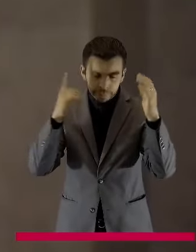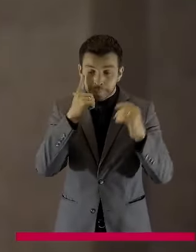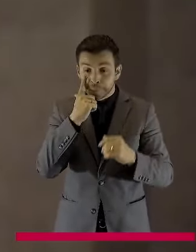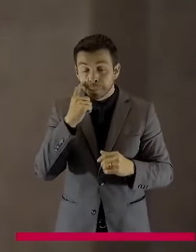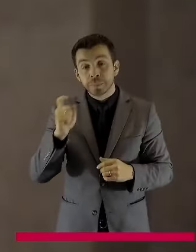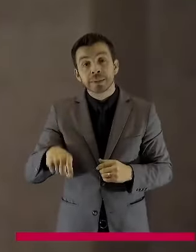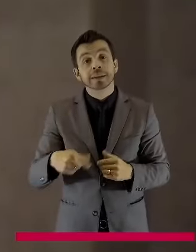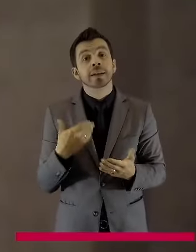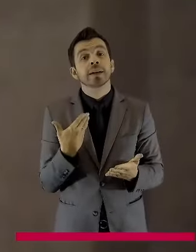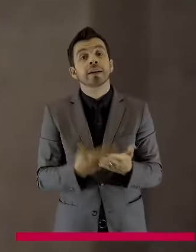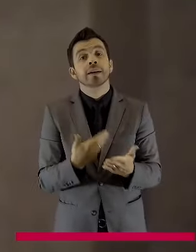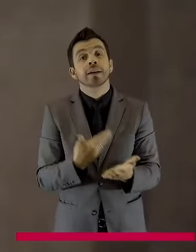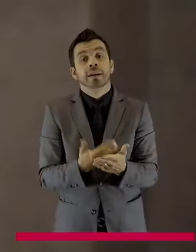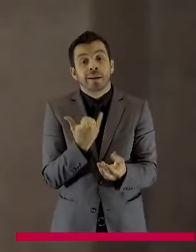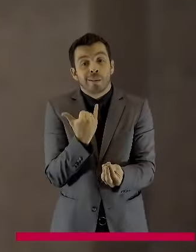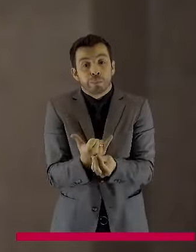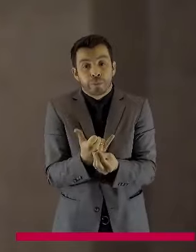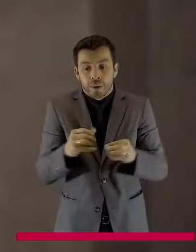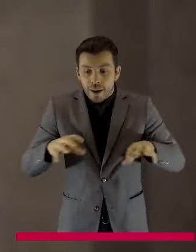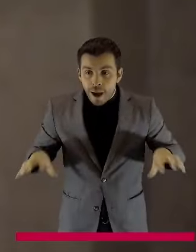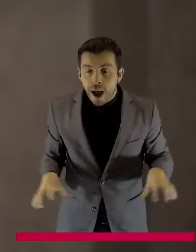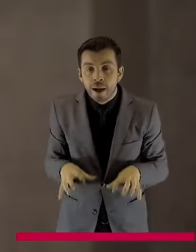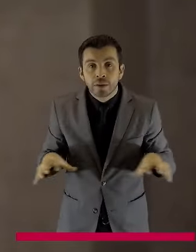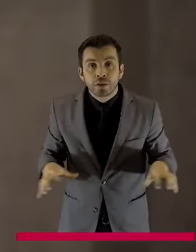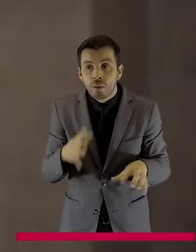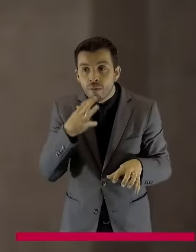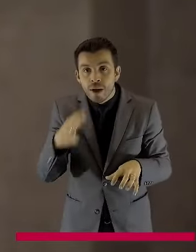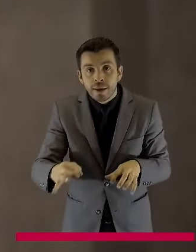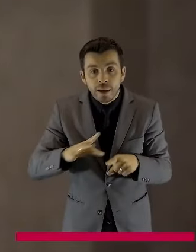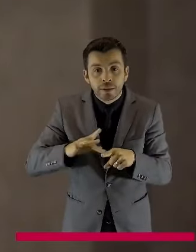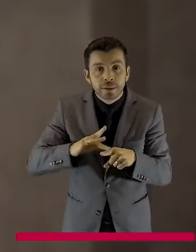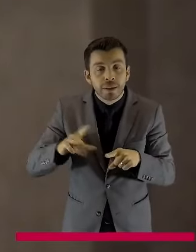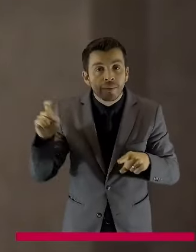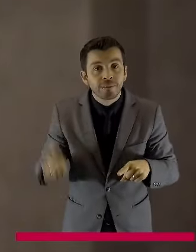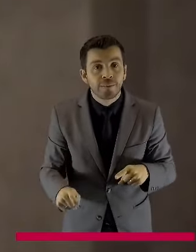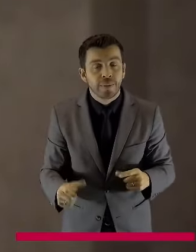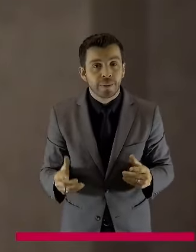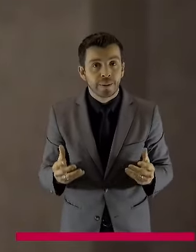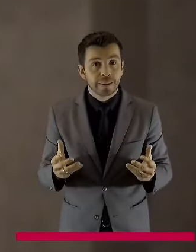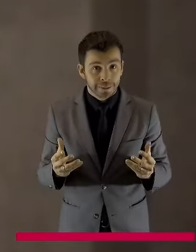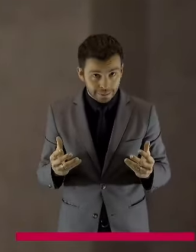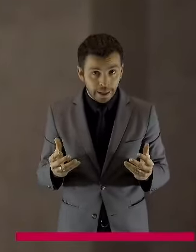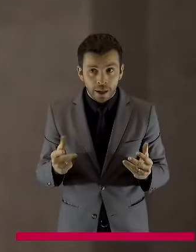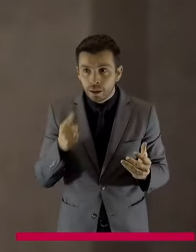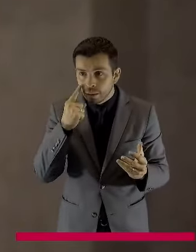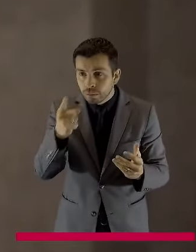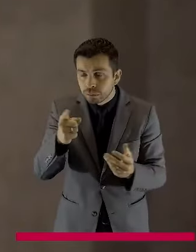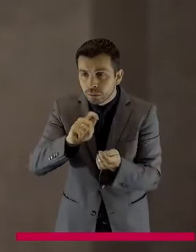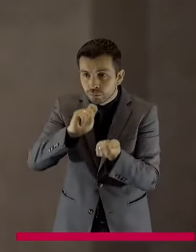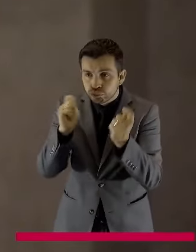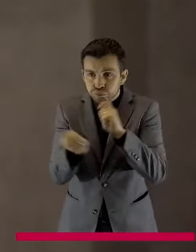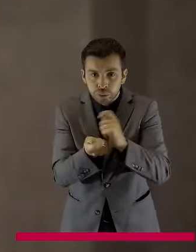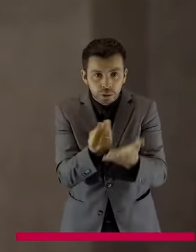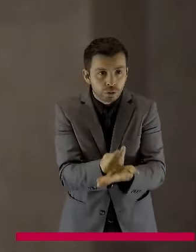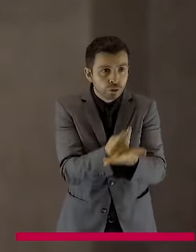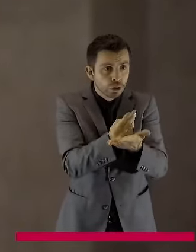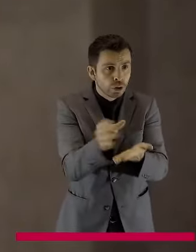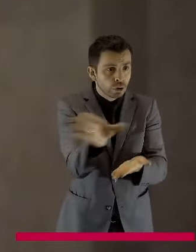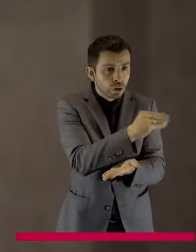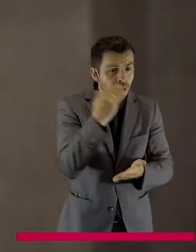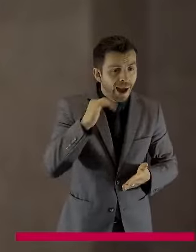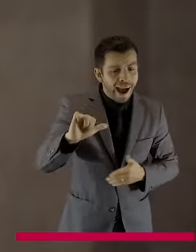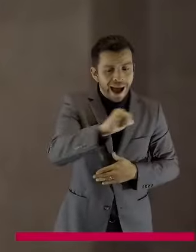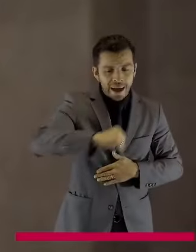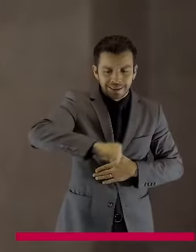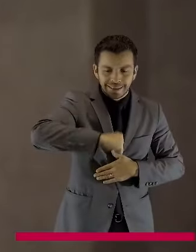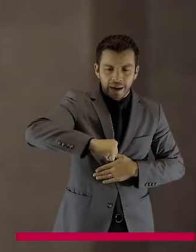se materialice en acciones que transformen y garanticen los derechos de todas las mujeres